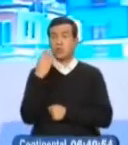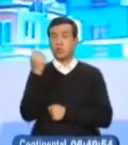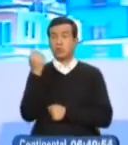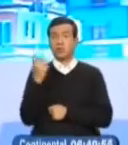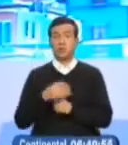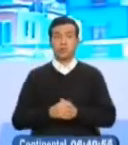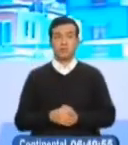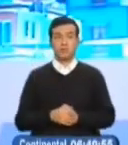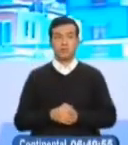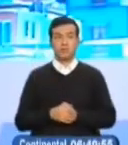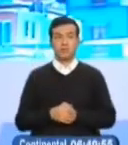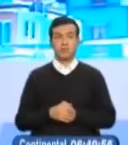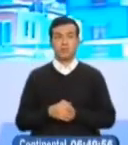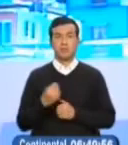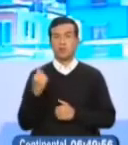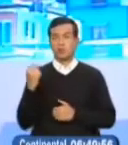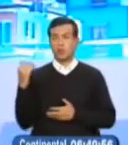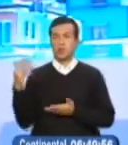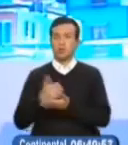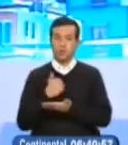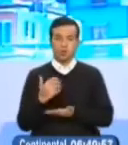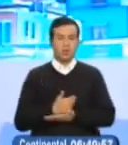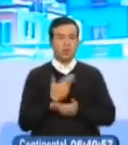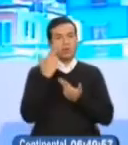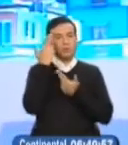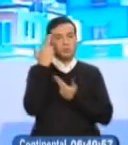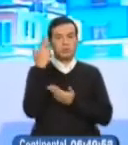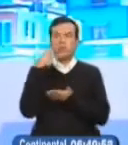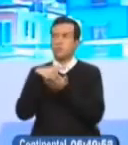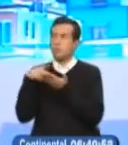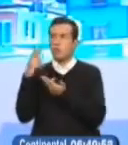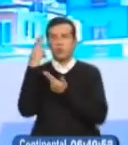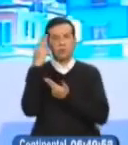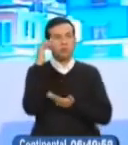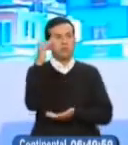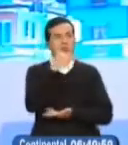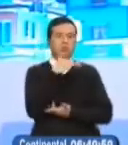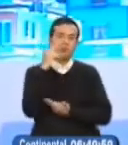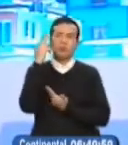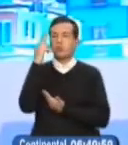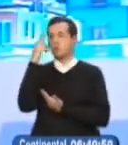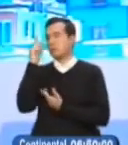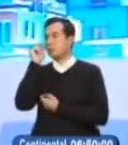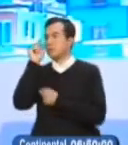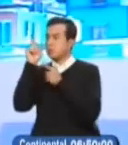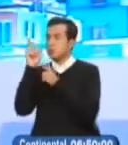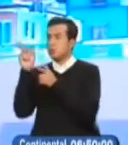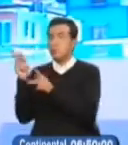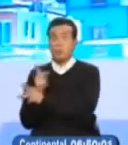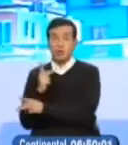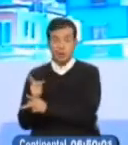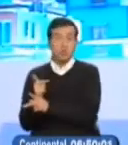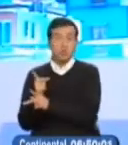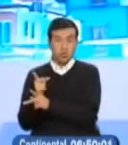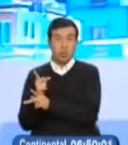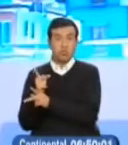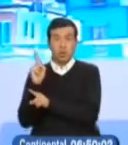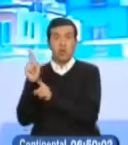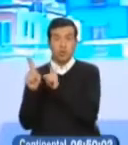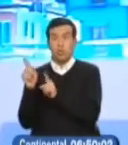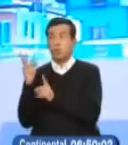de la movilización del efectivo, de los blindados, del transporte, la logística y los riesgos para